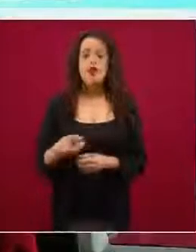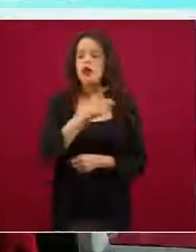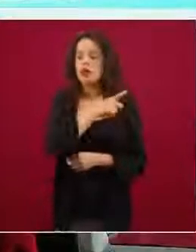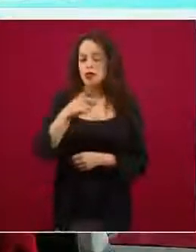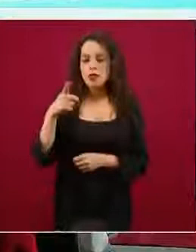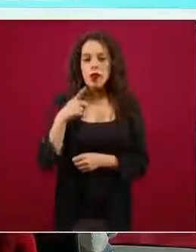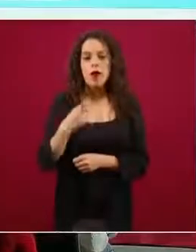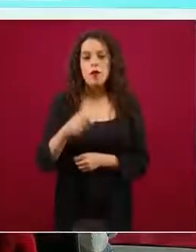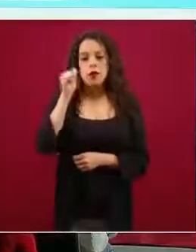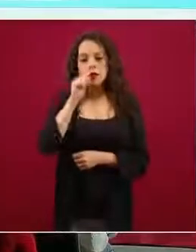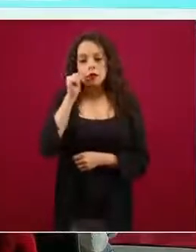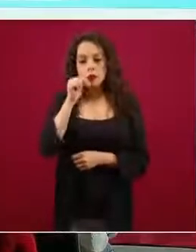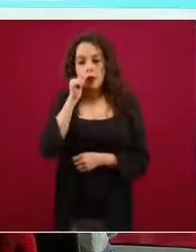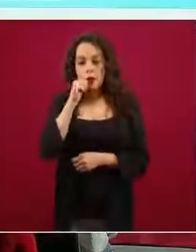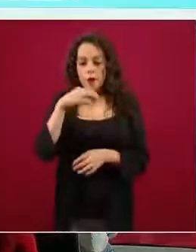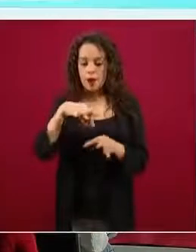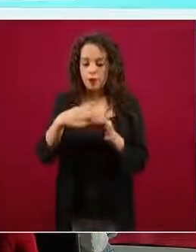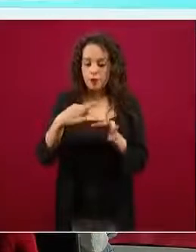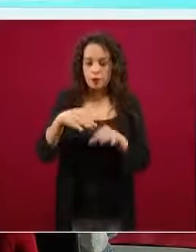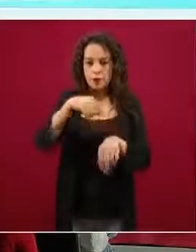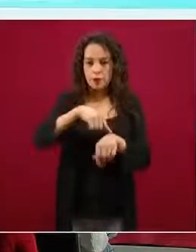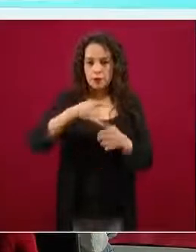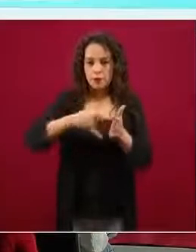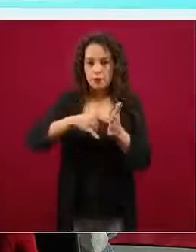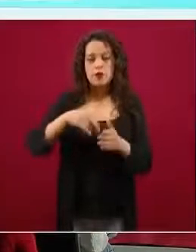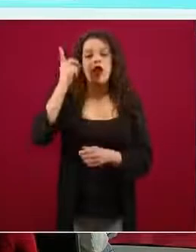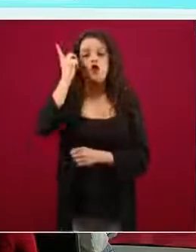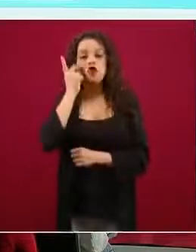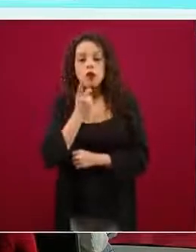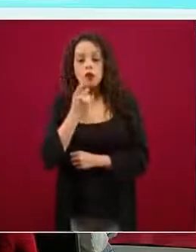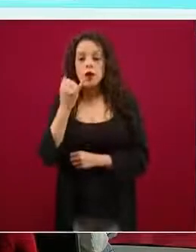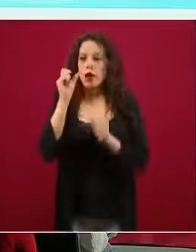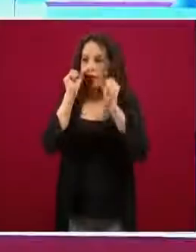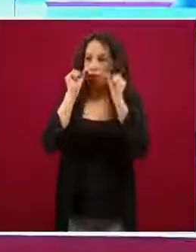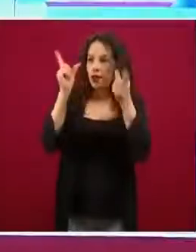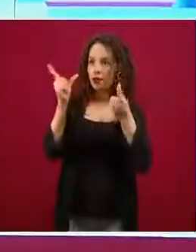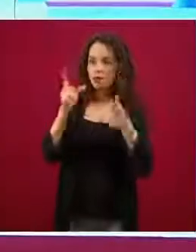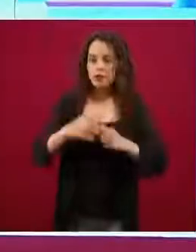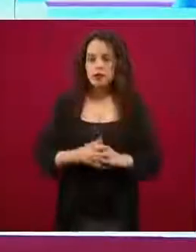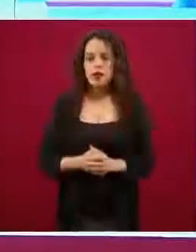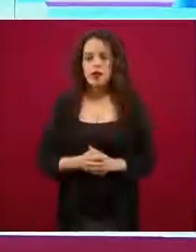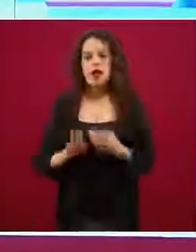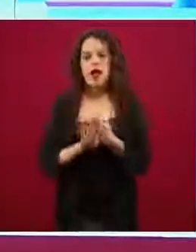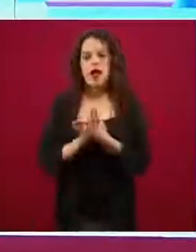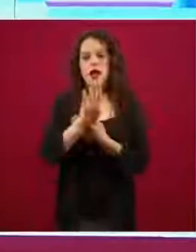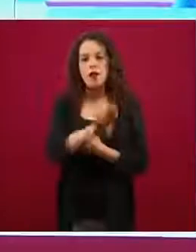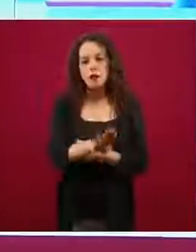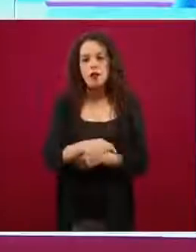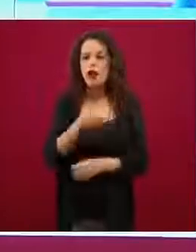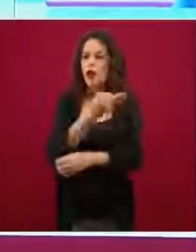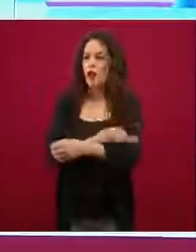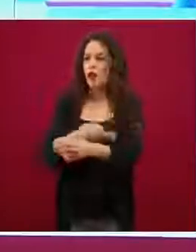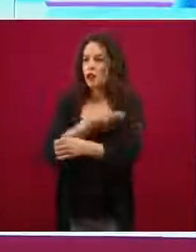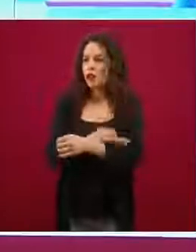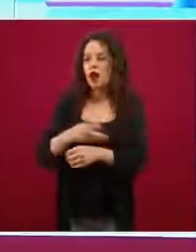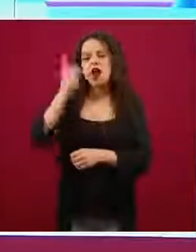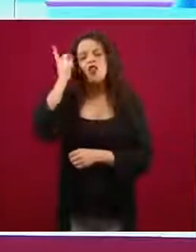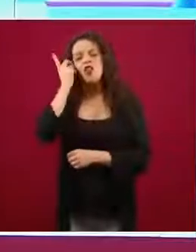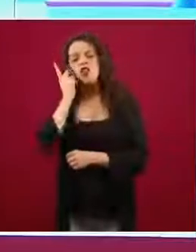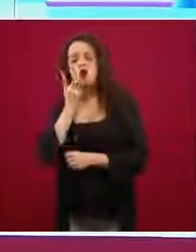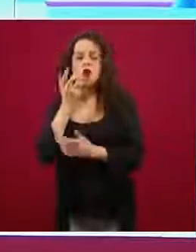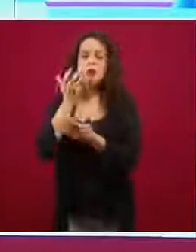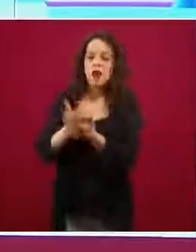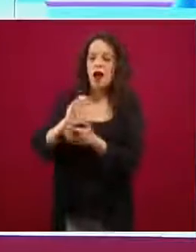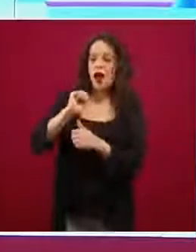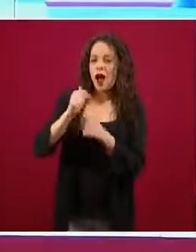hora, me acuesto a la misma hora, intento no tomar siestas, y si las tomo, que sean menores de 20